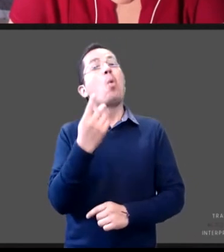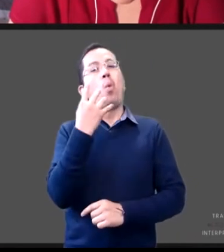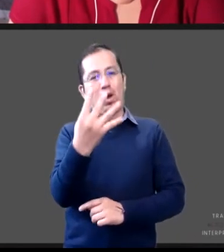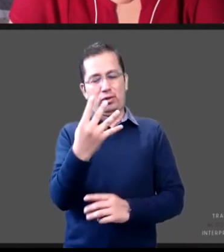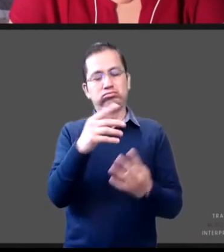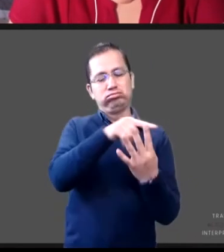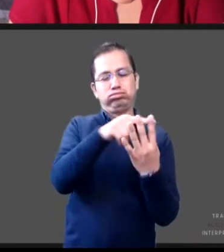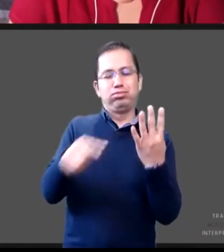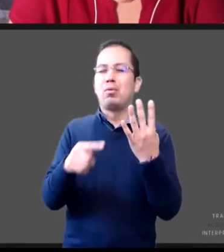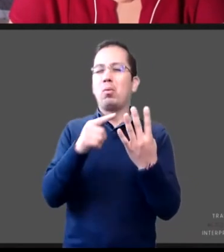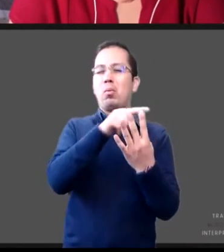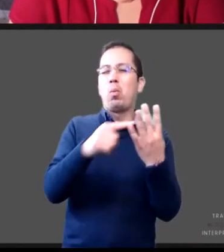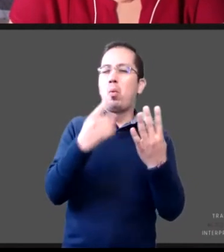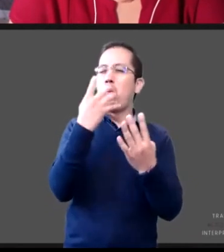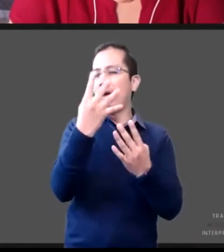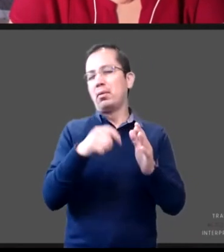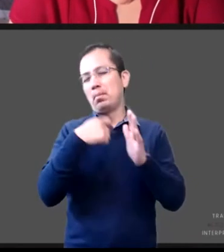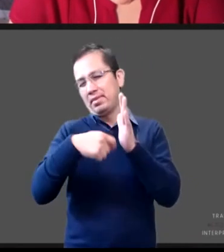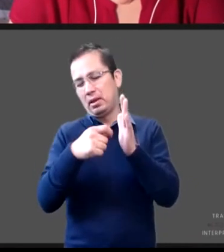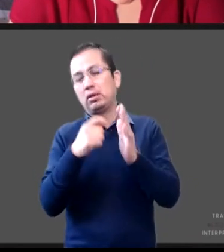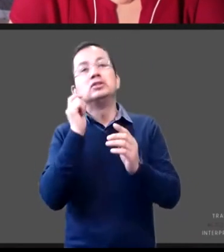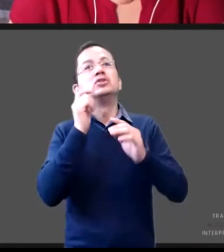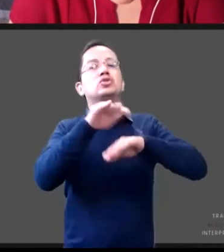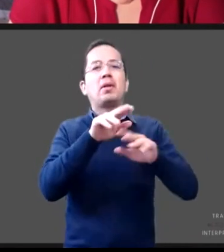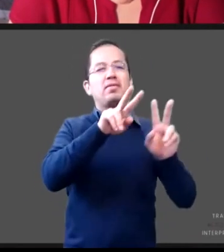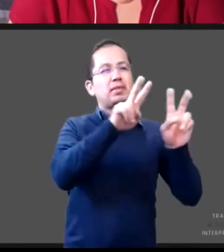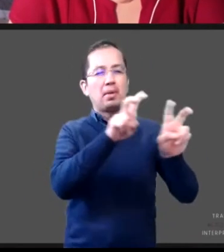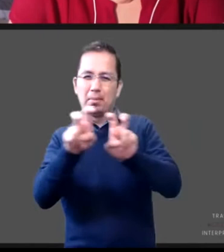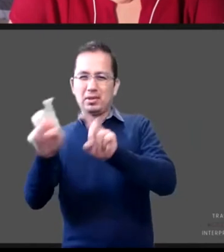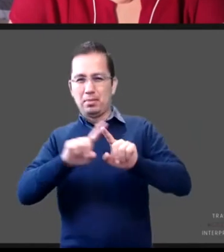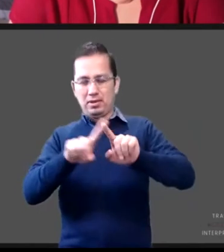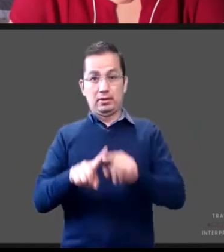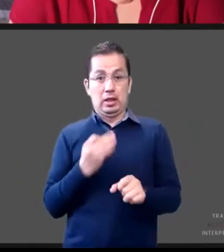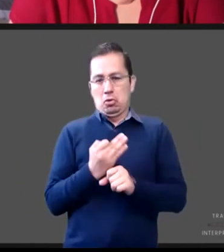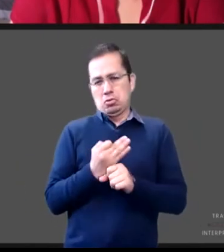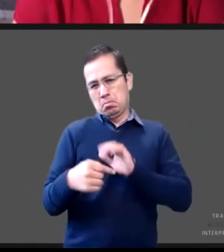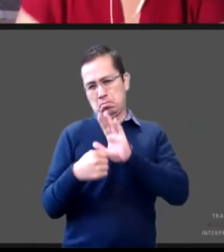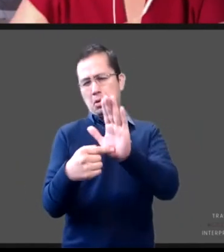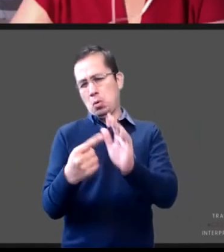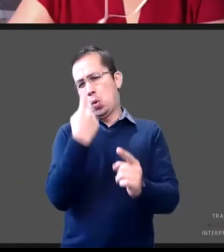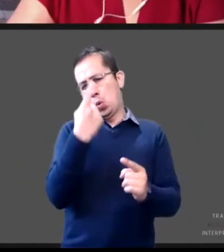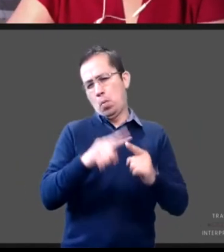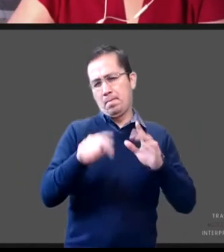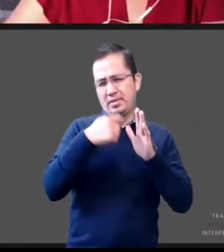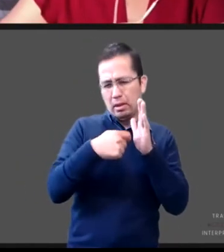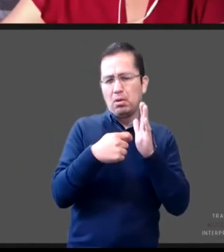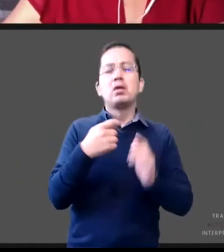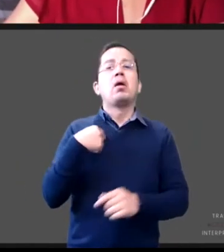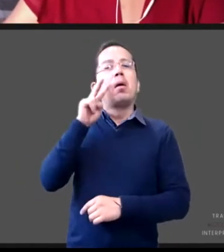de este que comienza con educación, voy a darle la primera intervención a Aranzazú Alonso para sus